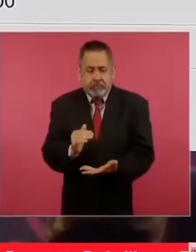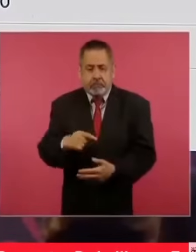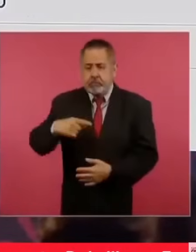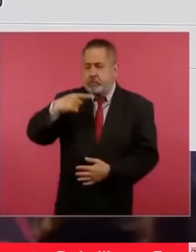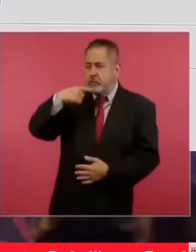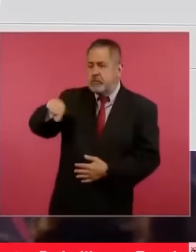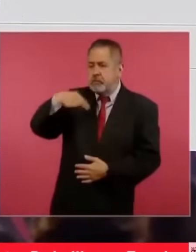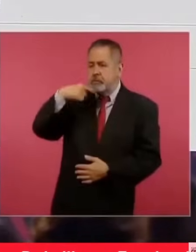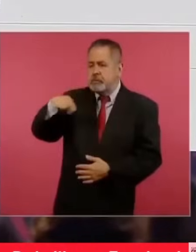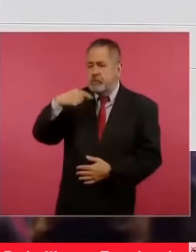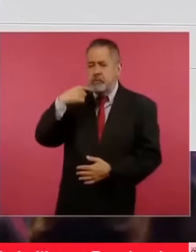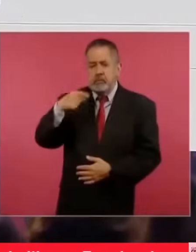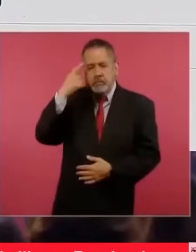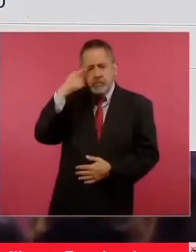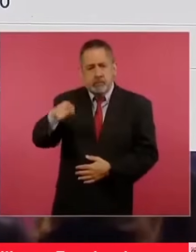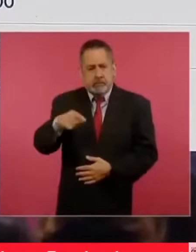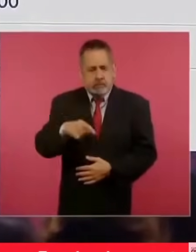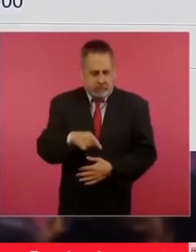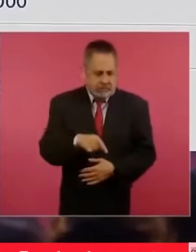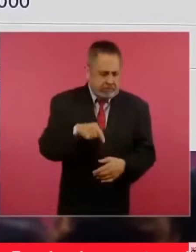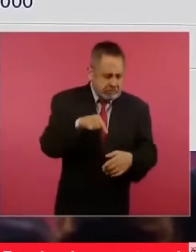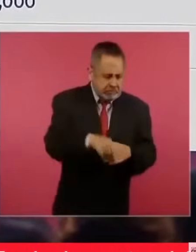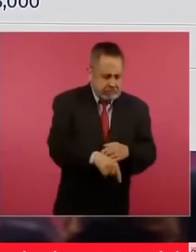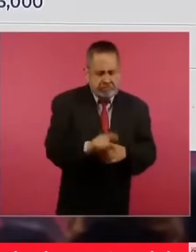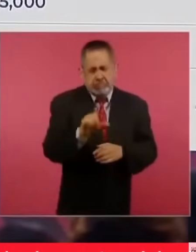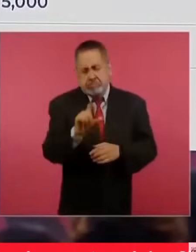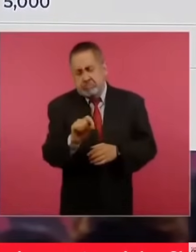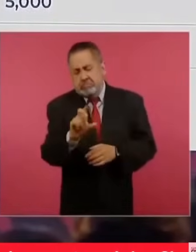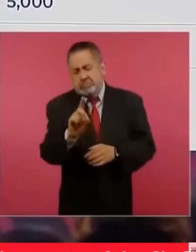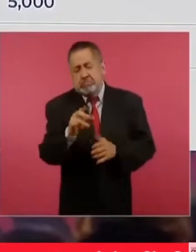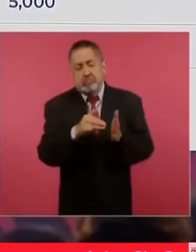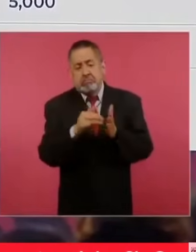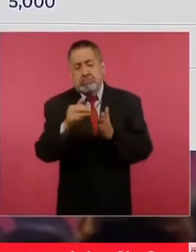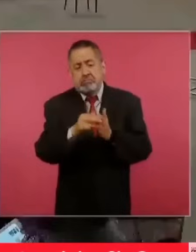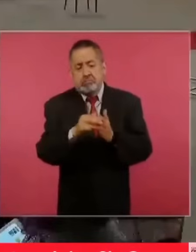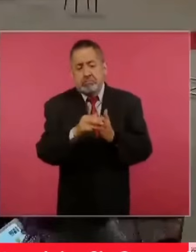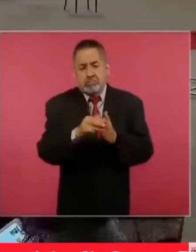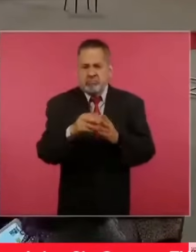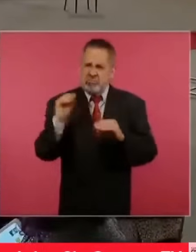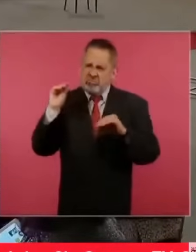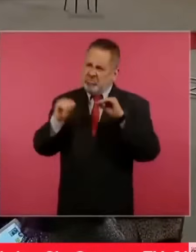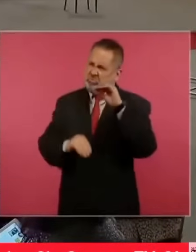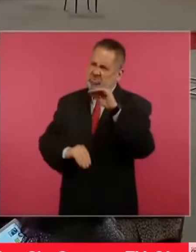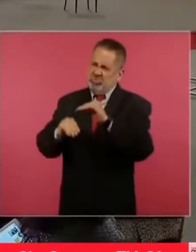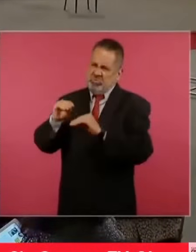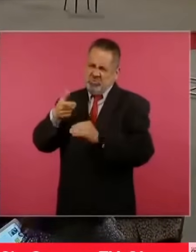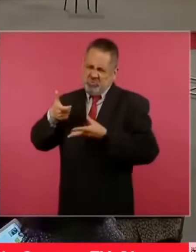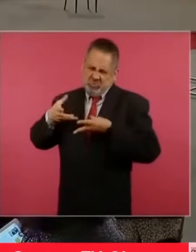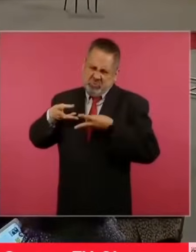esto. Hay yacimientos de 20 o 30 millones de barriles que con esta